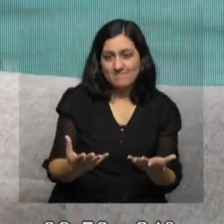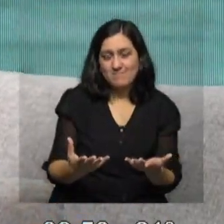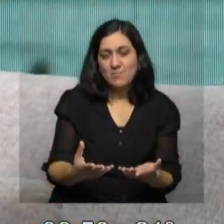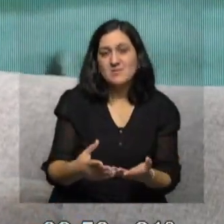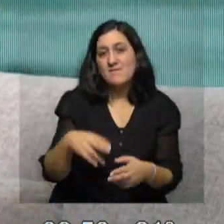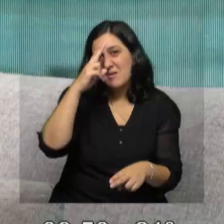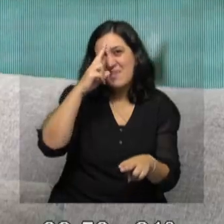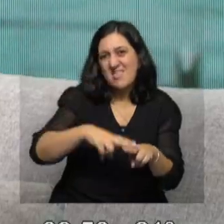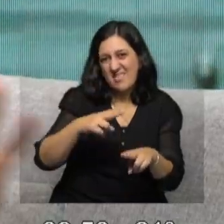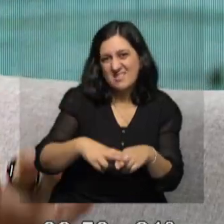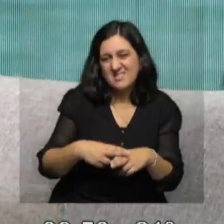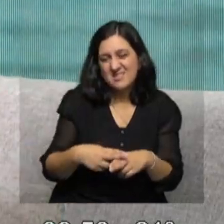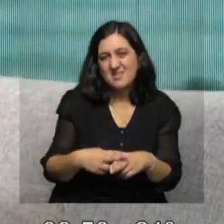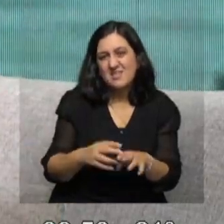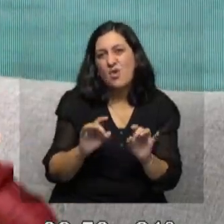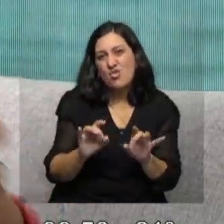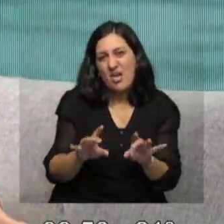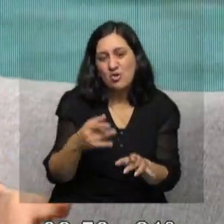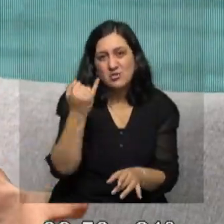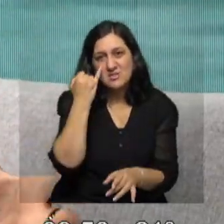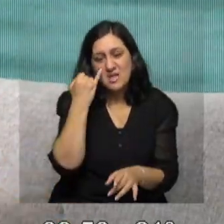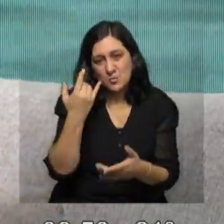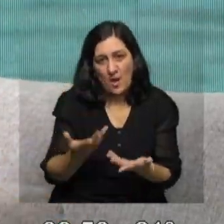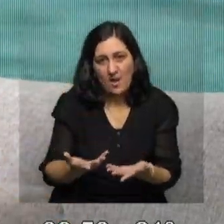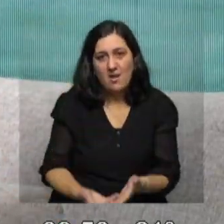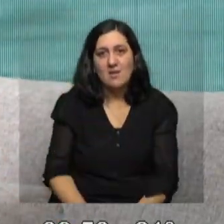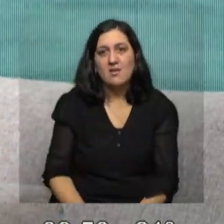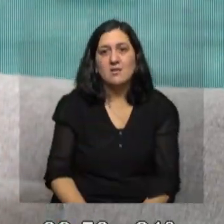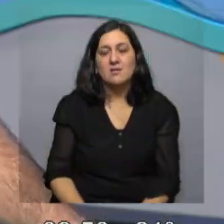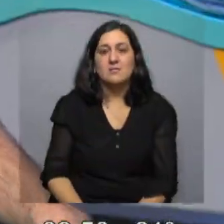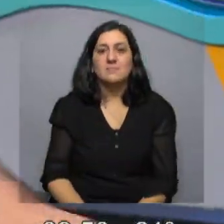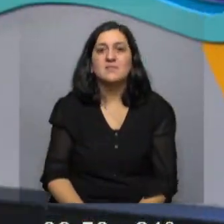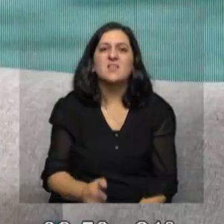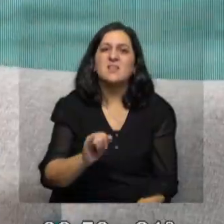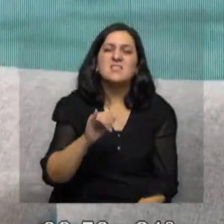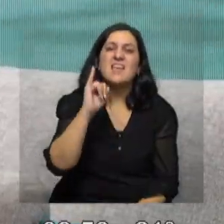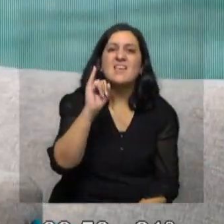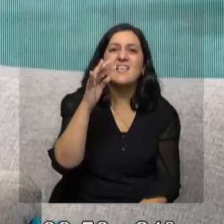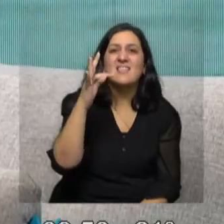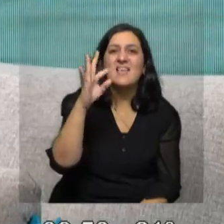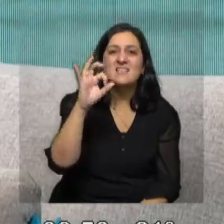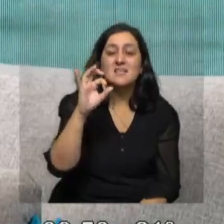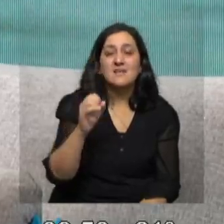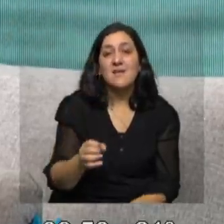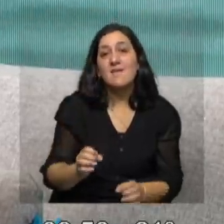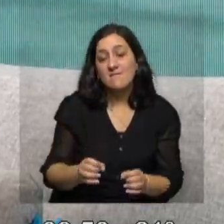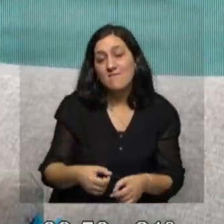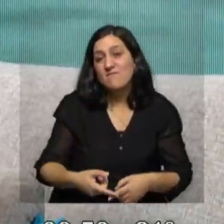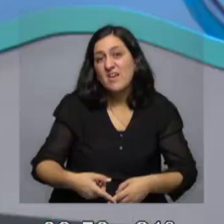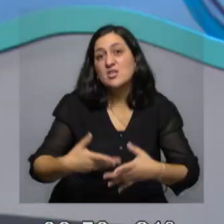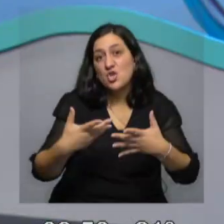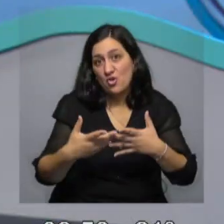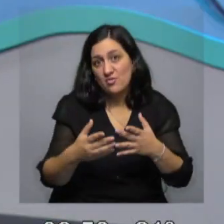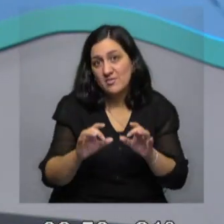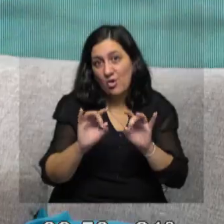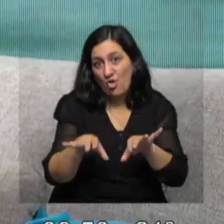ITS. Y eso es una de las primeras datos grandes, si se quieren, lo que vamos ¿Qué son las ITS? Perdón, infecciones de transmisión sexual.